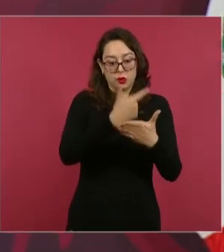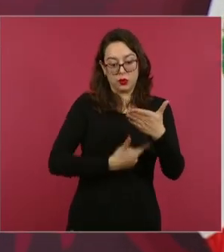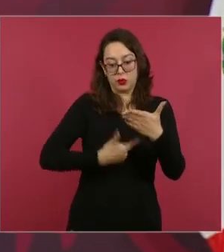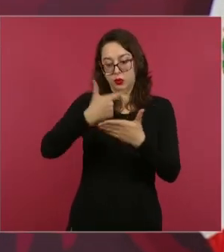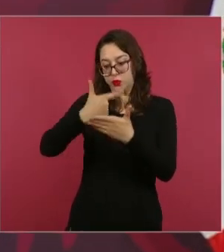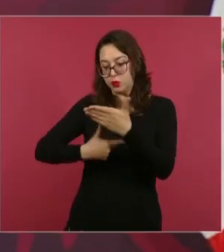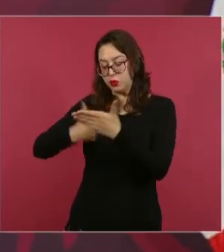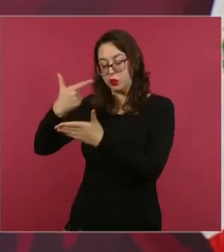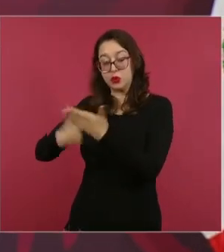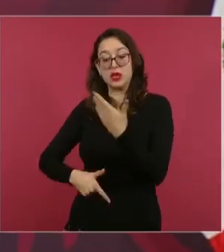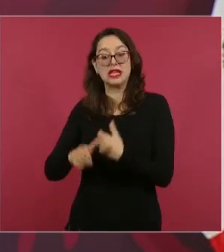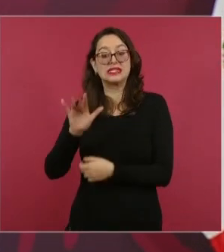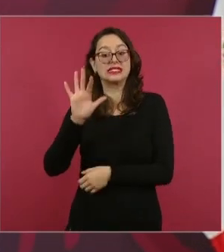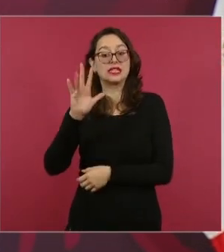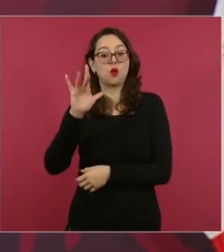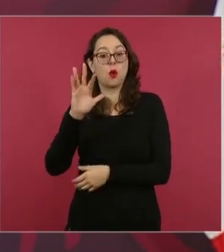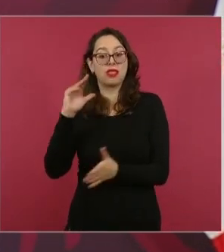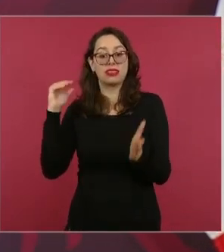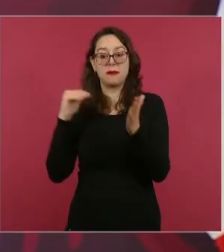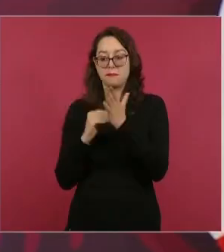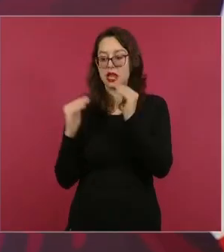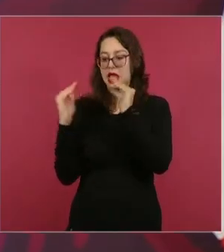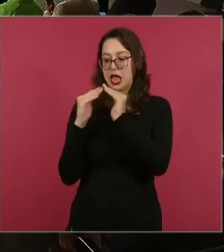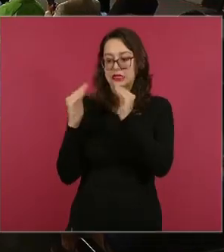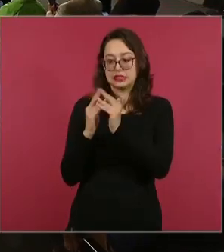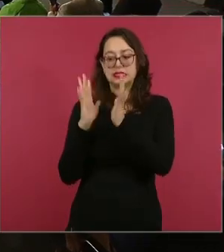censadas 50.000